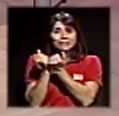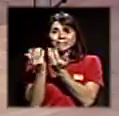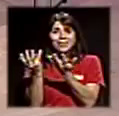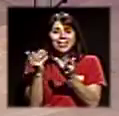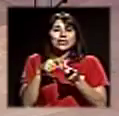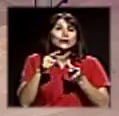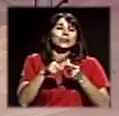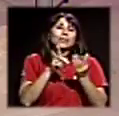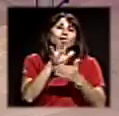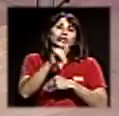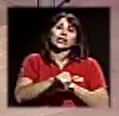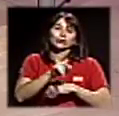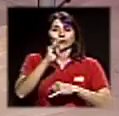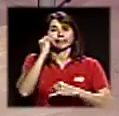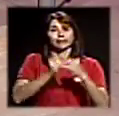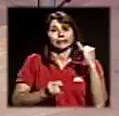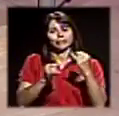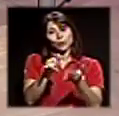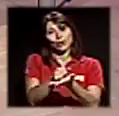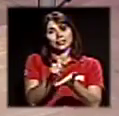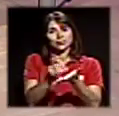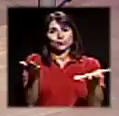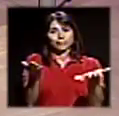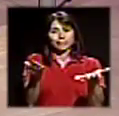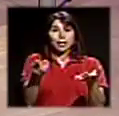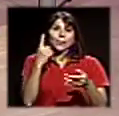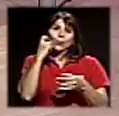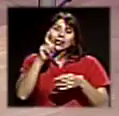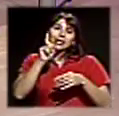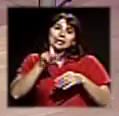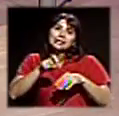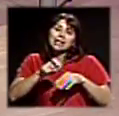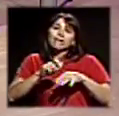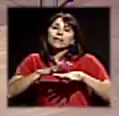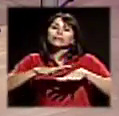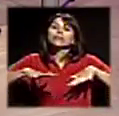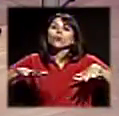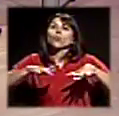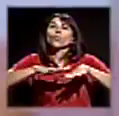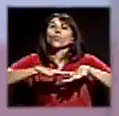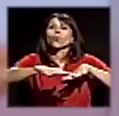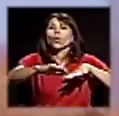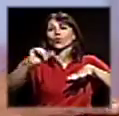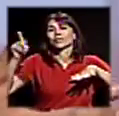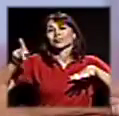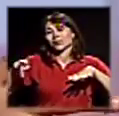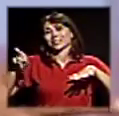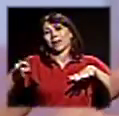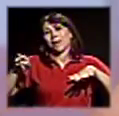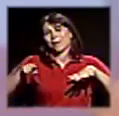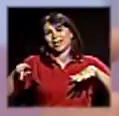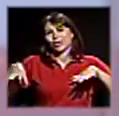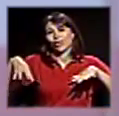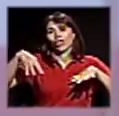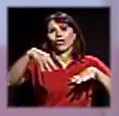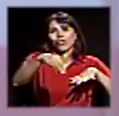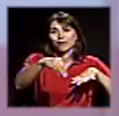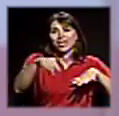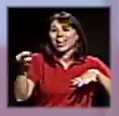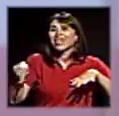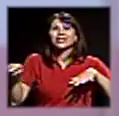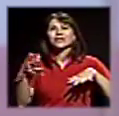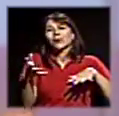Entonces, el proyecto tuvo que terminar por eso, porque había que darle espacio a los otros que salieran, y los otros tal vez no querían hacer yoga, querían